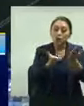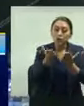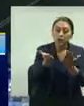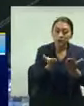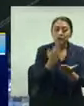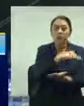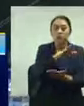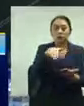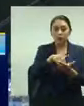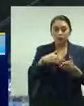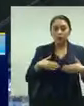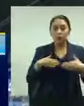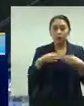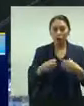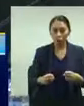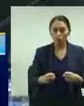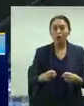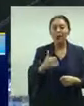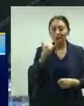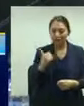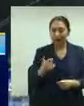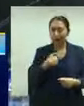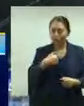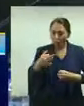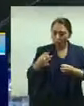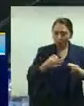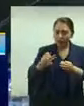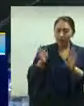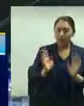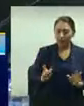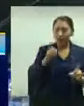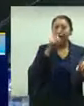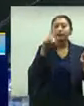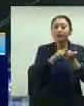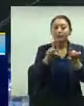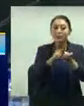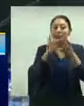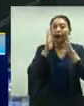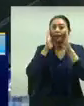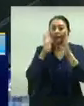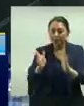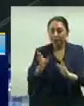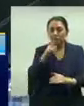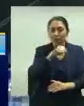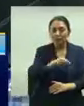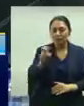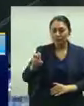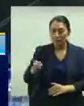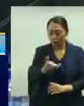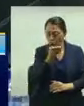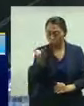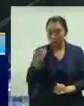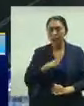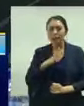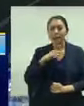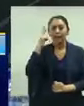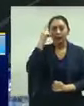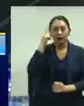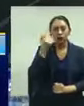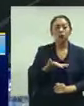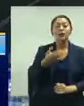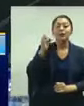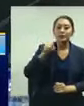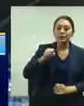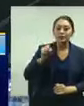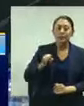de salud, como les hacía mención, están cubriendo esta parte. Y ustedes tienen razón en decir que sí, el personal